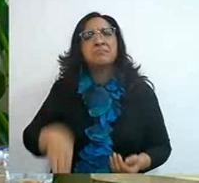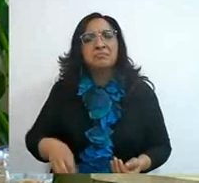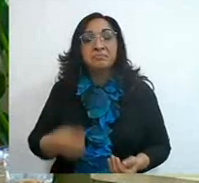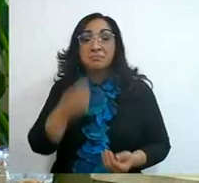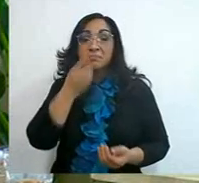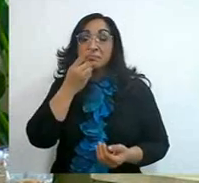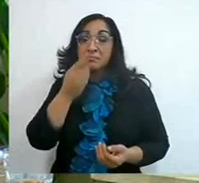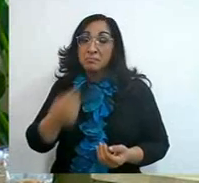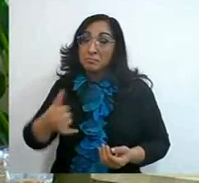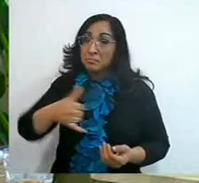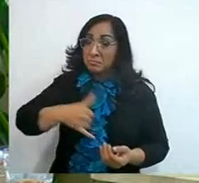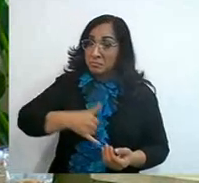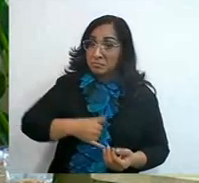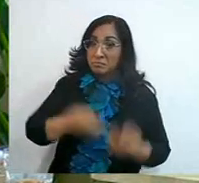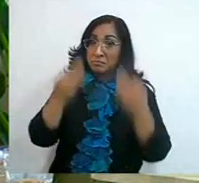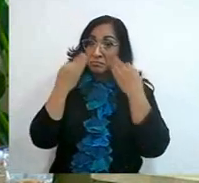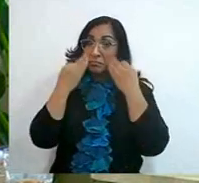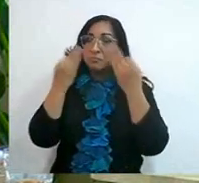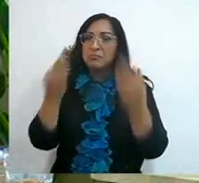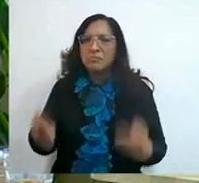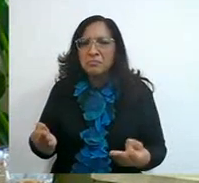¿Cuánta gente le han metido en la cárcel?